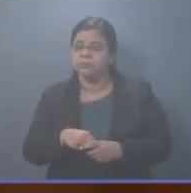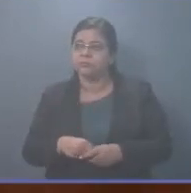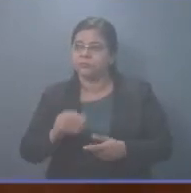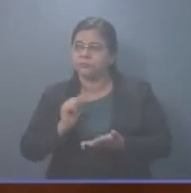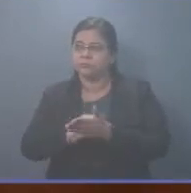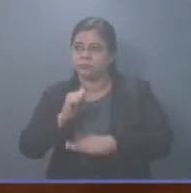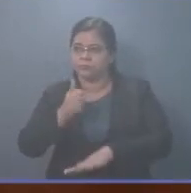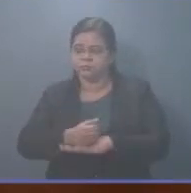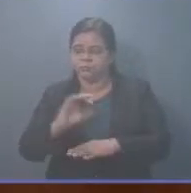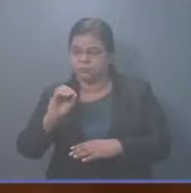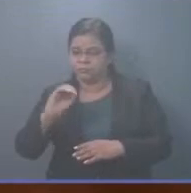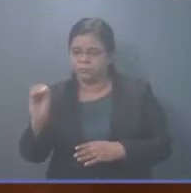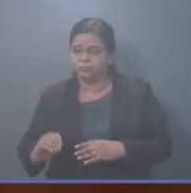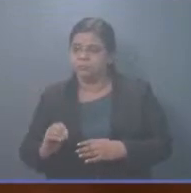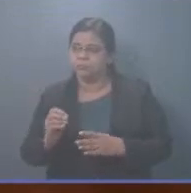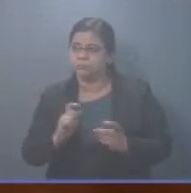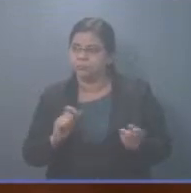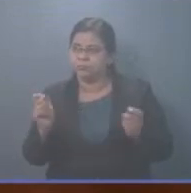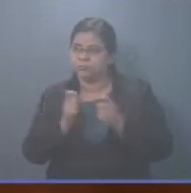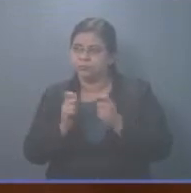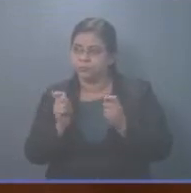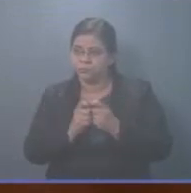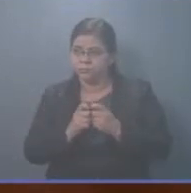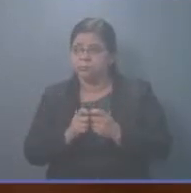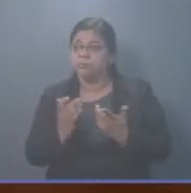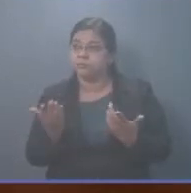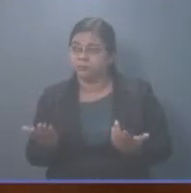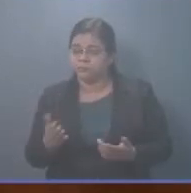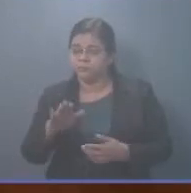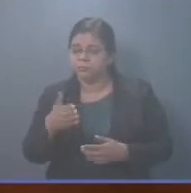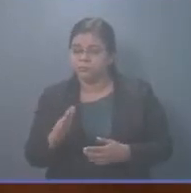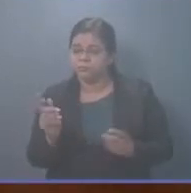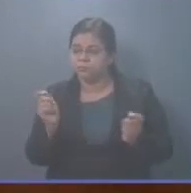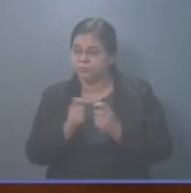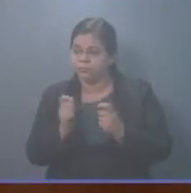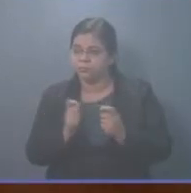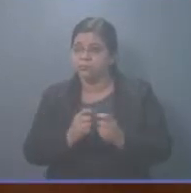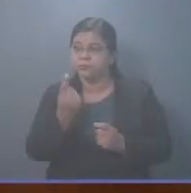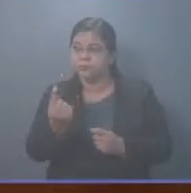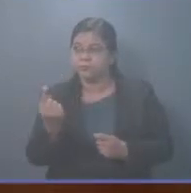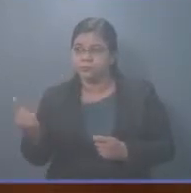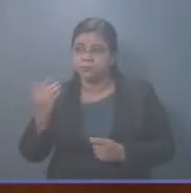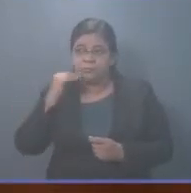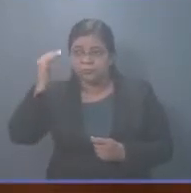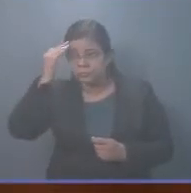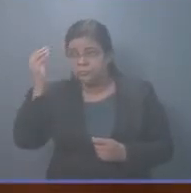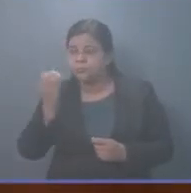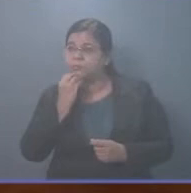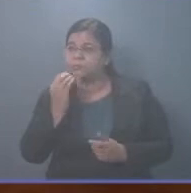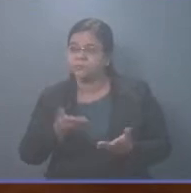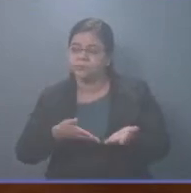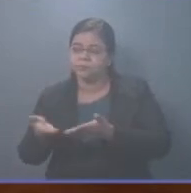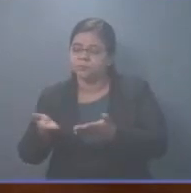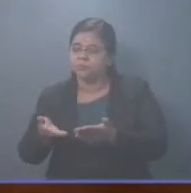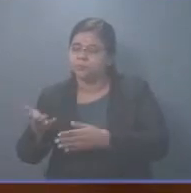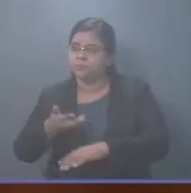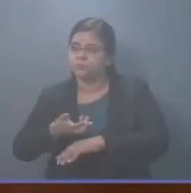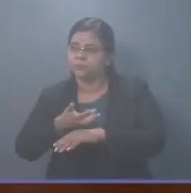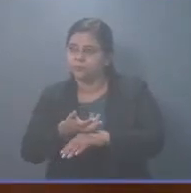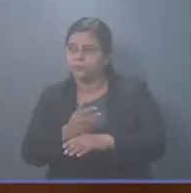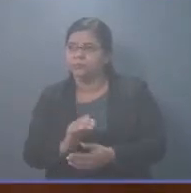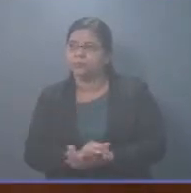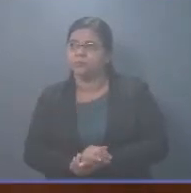un porcentaje específico de asientos para uso exclusivo de las personas adultas mayores en los servicios de transporte